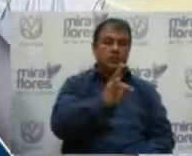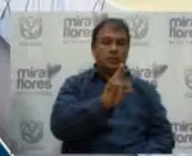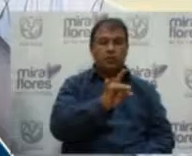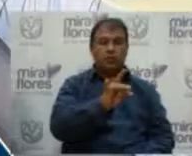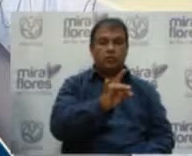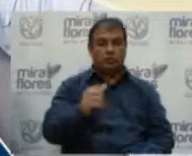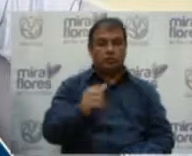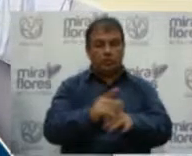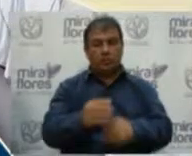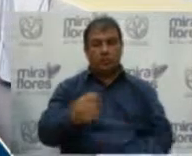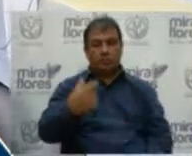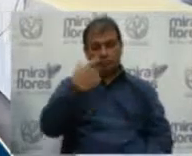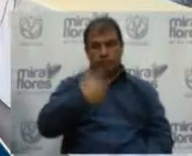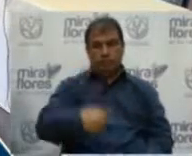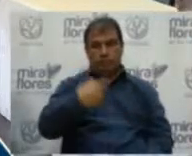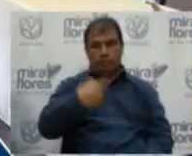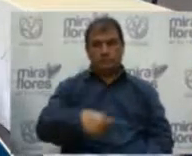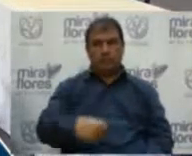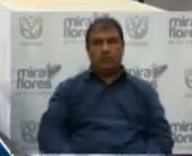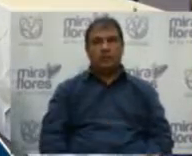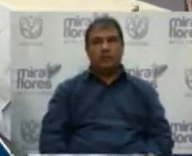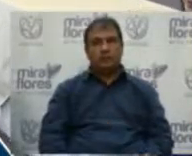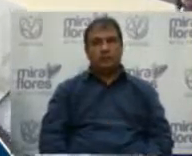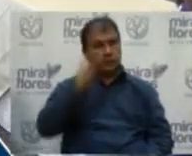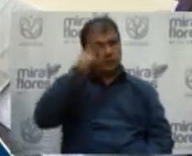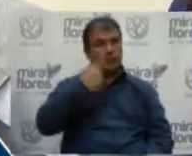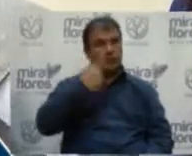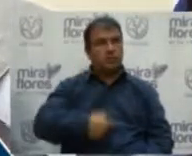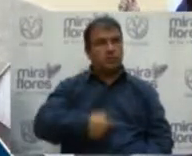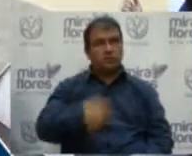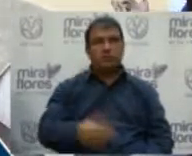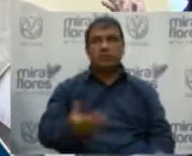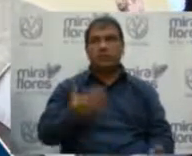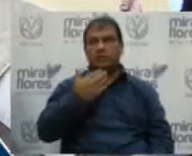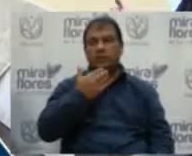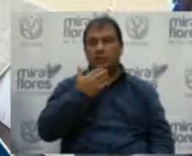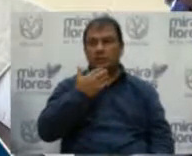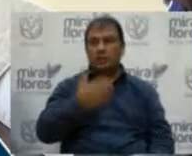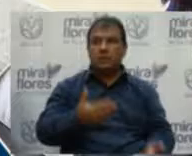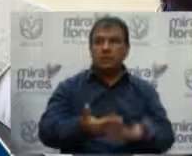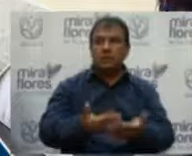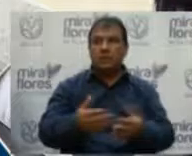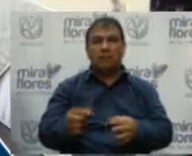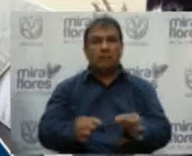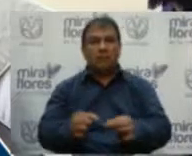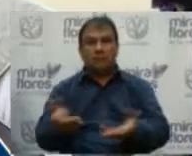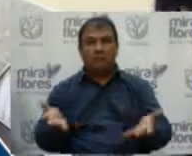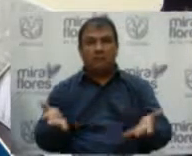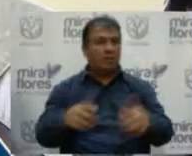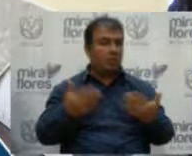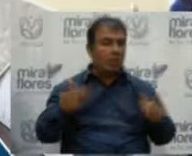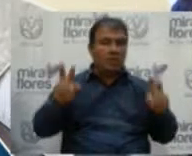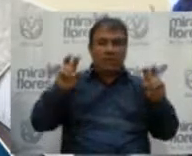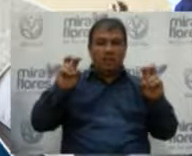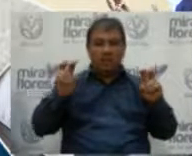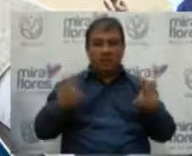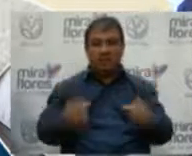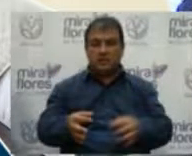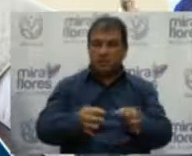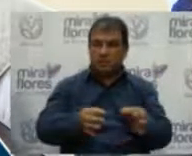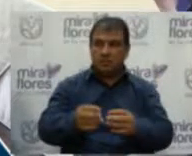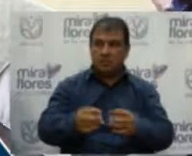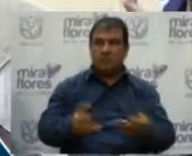motivos personales. Muy bien, no sé si la regidora tiene algo que sustentar de su viaje. Si no hay temas que sustentar del